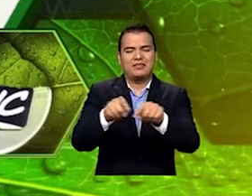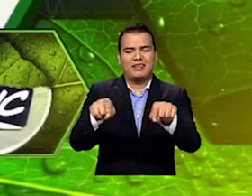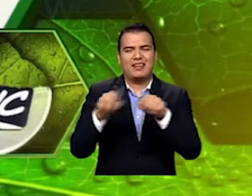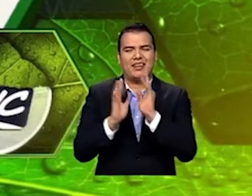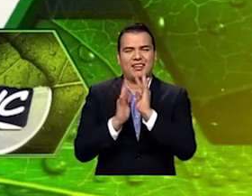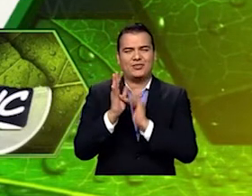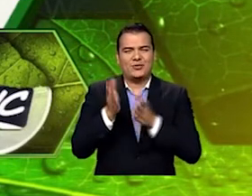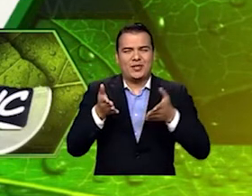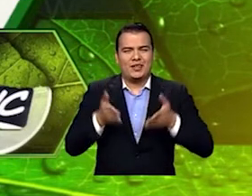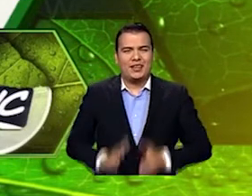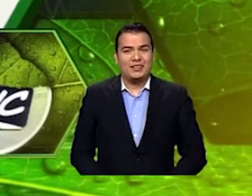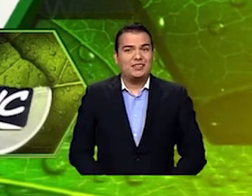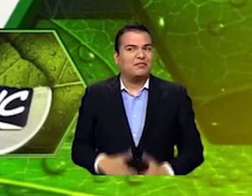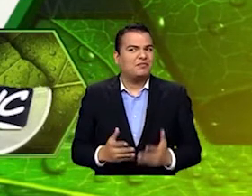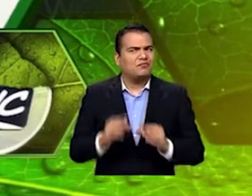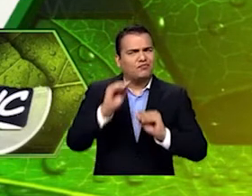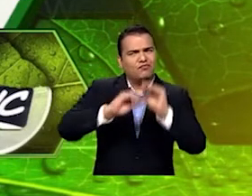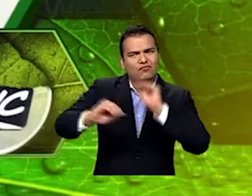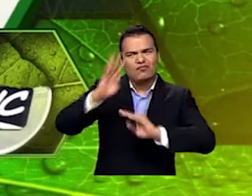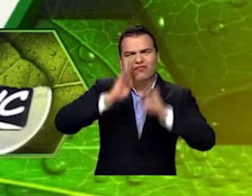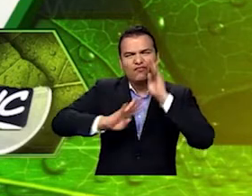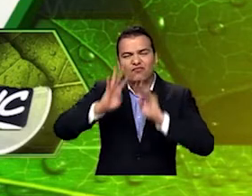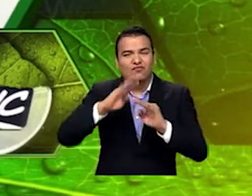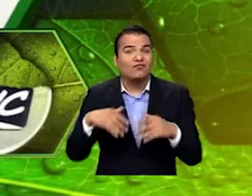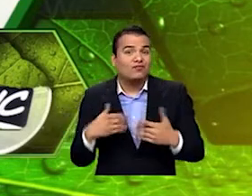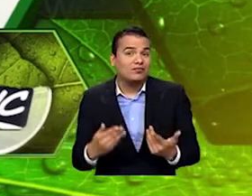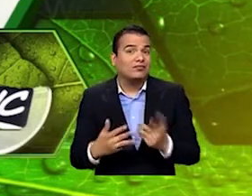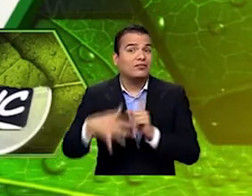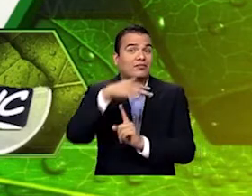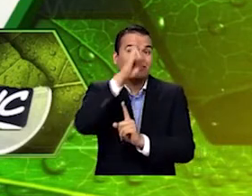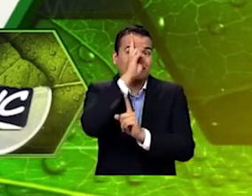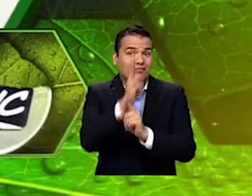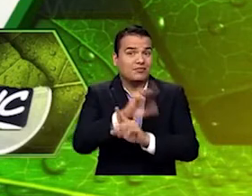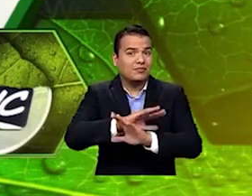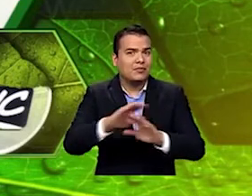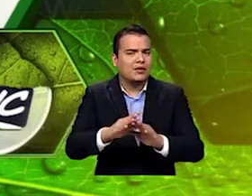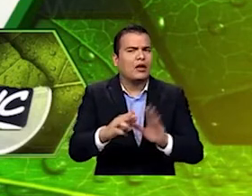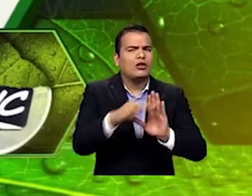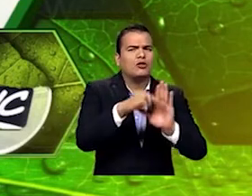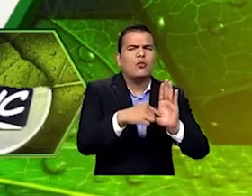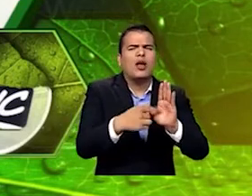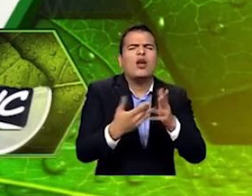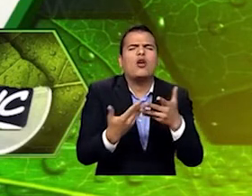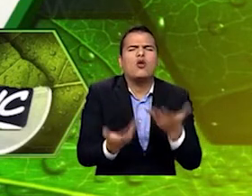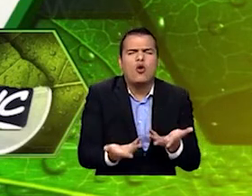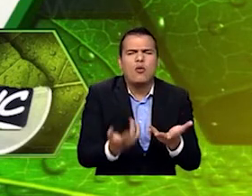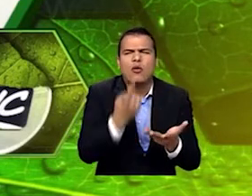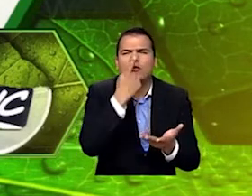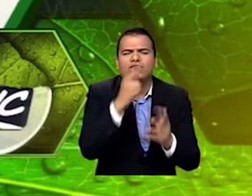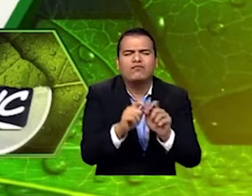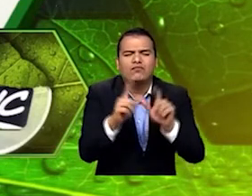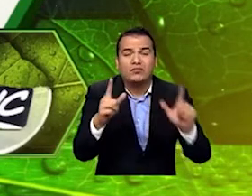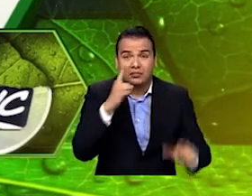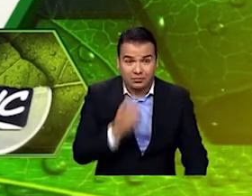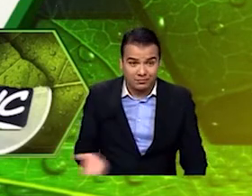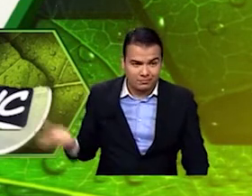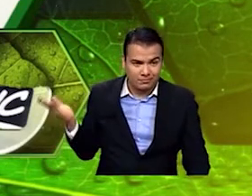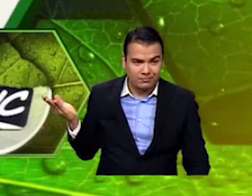un premio para quienes deciden trabajar para ayudar el medio ambiente. Las bases para ambas convocatorias están en